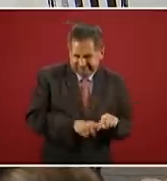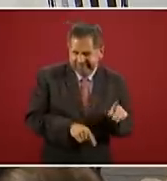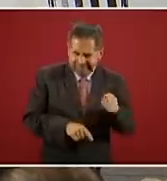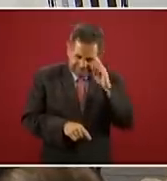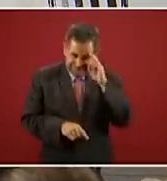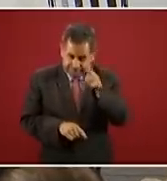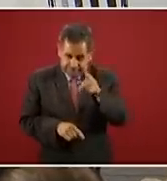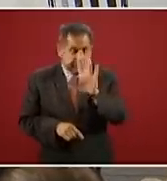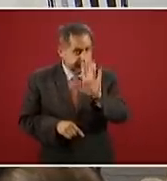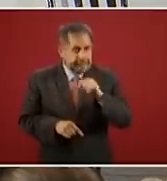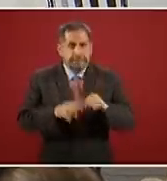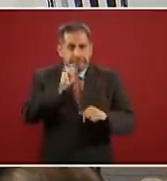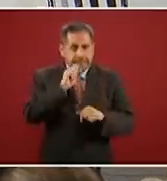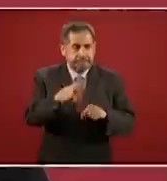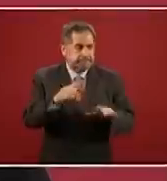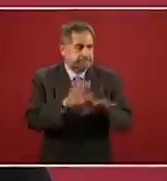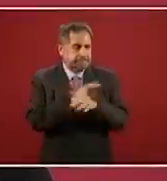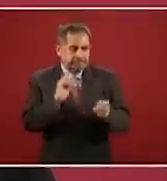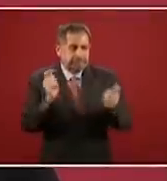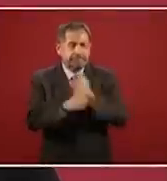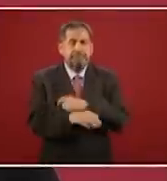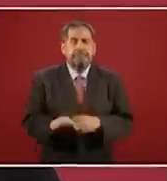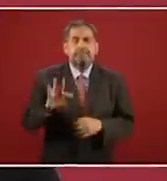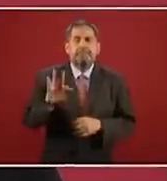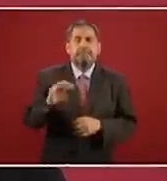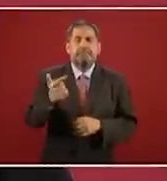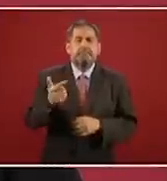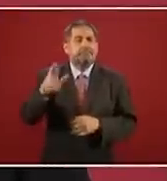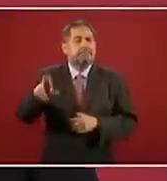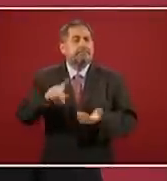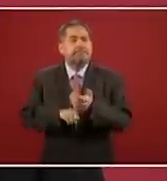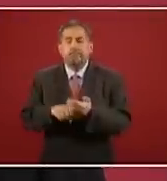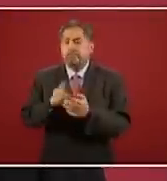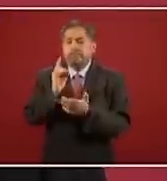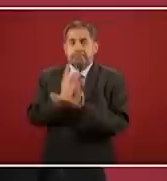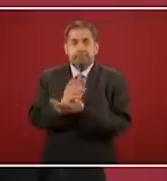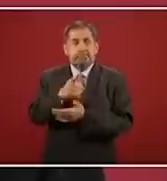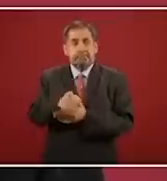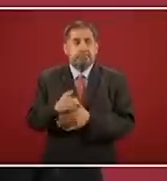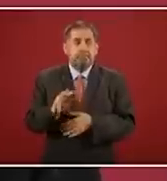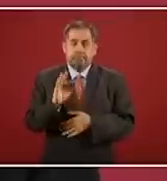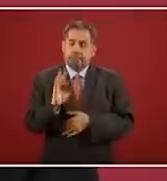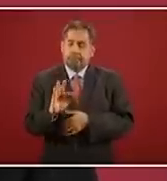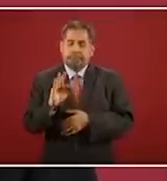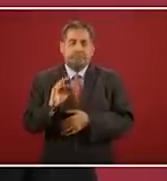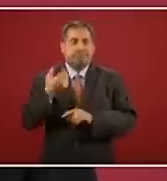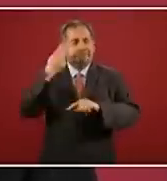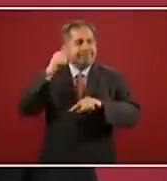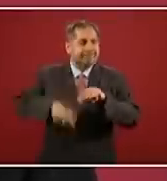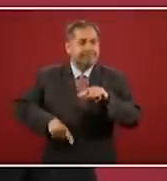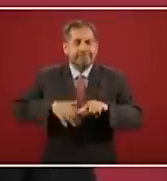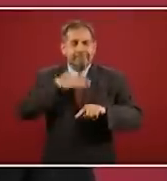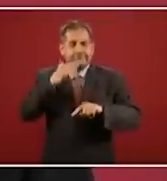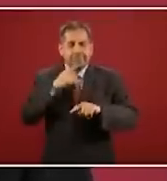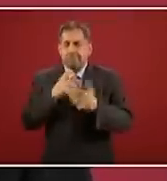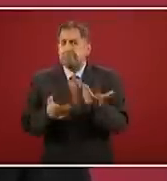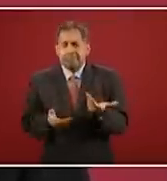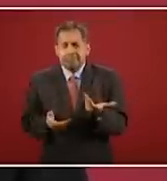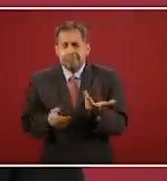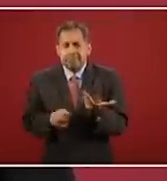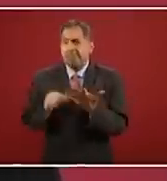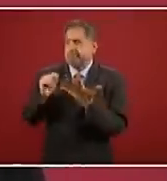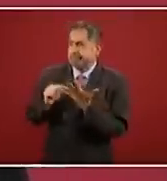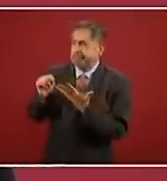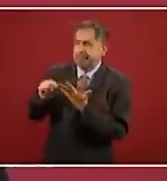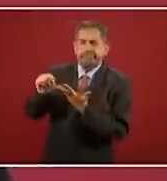pensar también en las transformaciones de la Fiscalía General de la República, particularmente con la Fiscalía Anticorrupción. Creo que en la medida en que